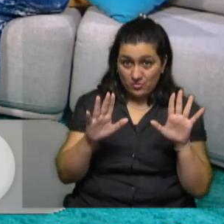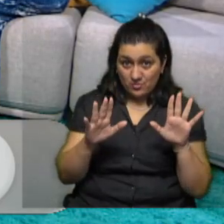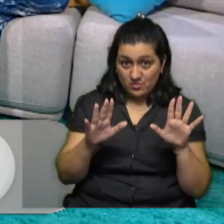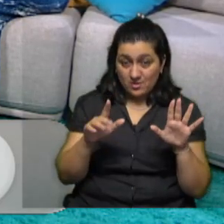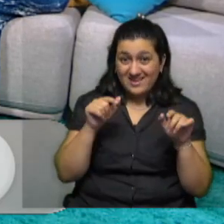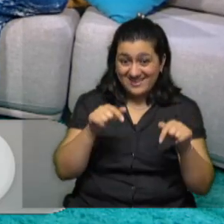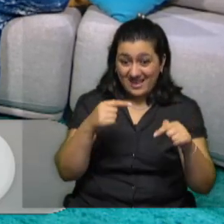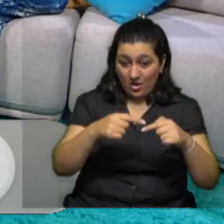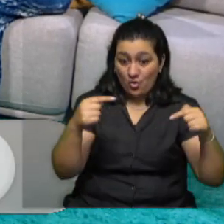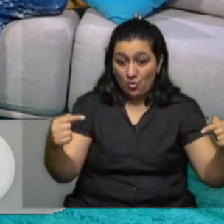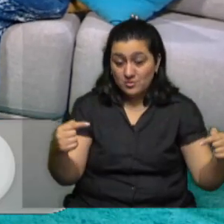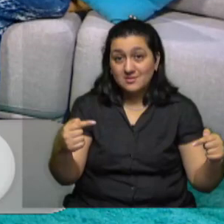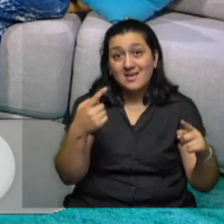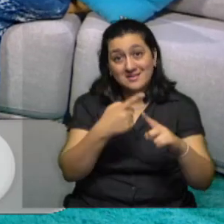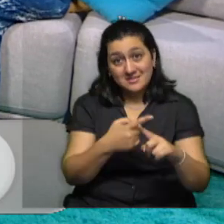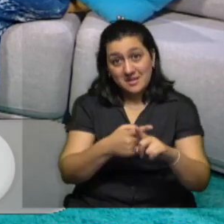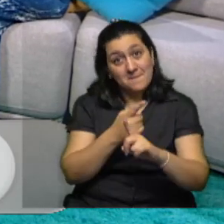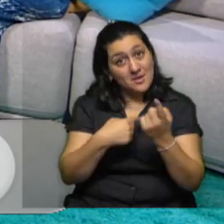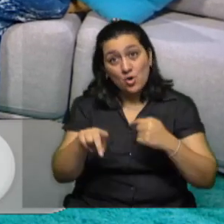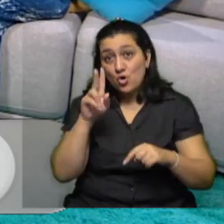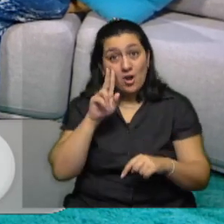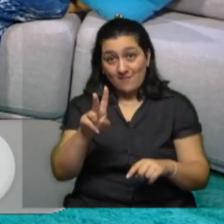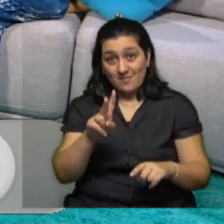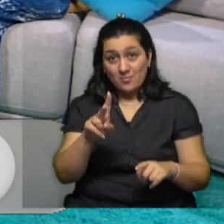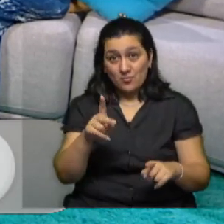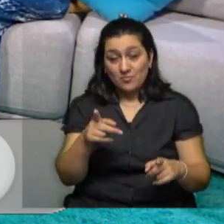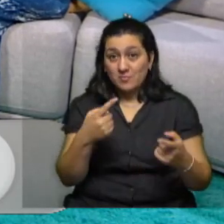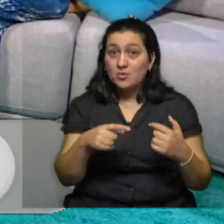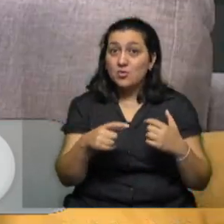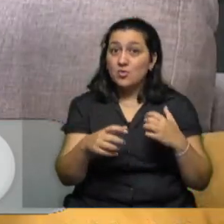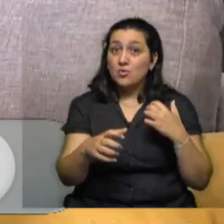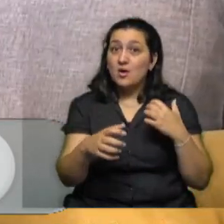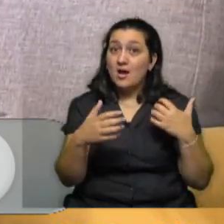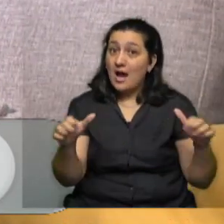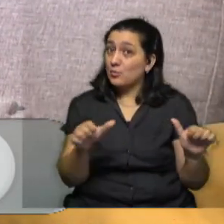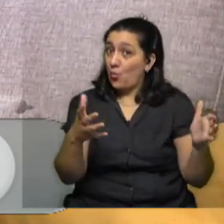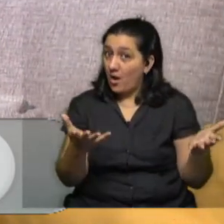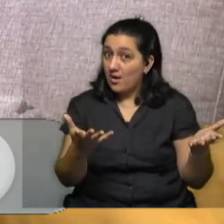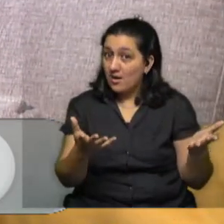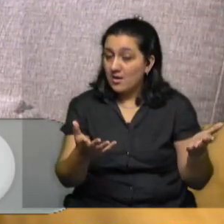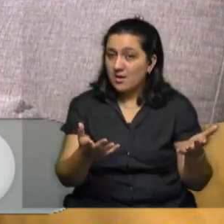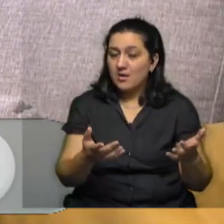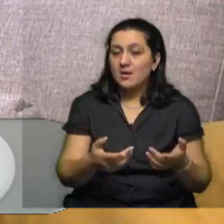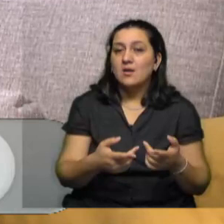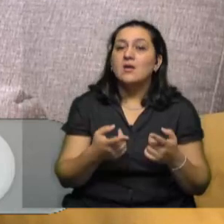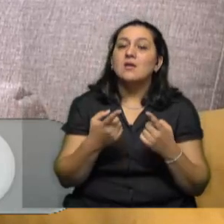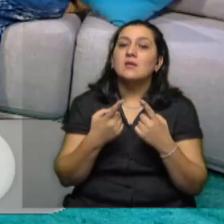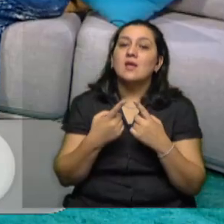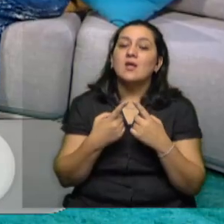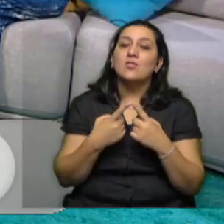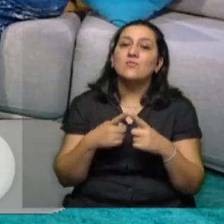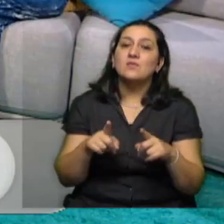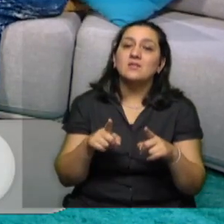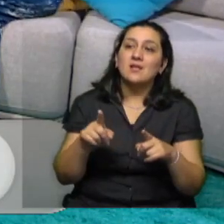¿Cómo estas cosas que existen no las vemos? Pero que actúan en un ambiente determinado. Y que, o sea, hay algo distinto que está sucediendo allí que lo que